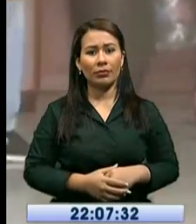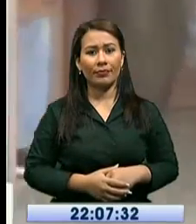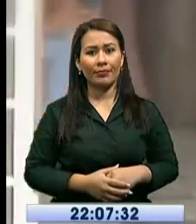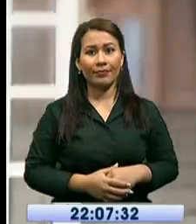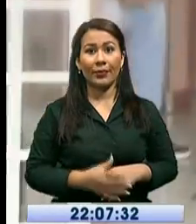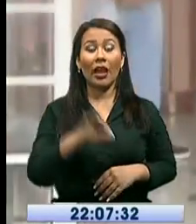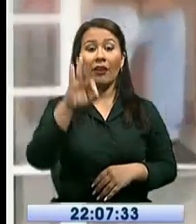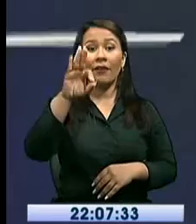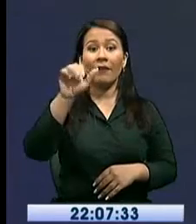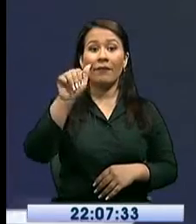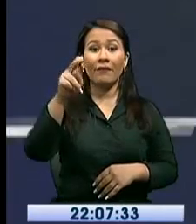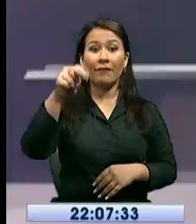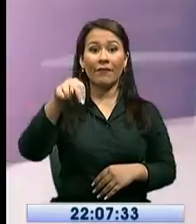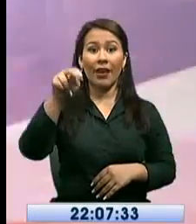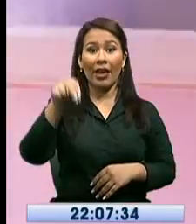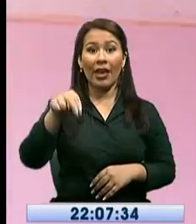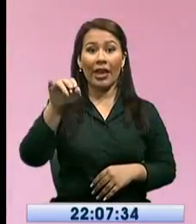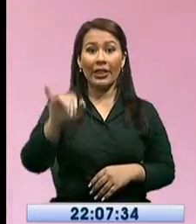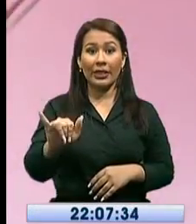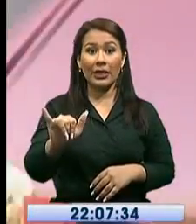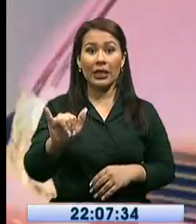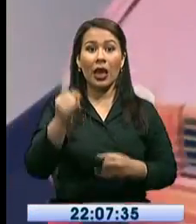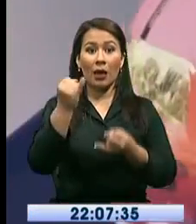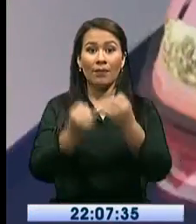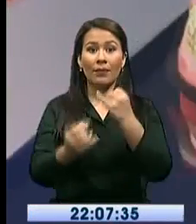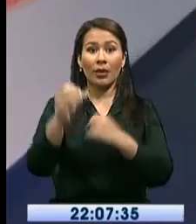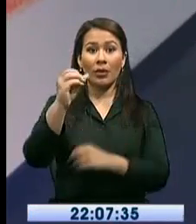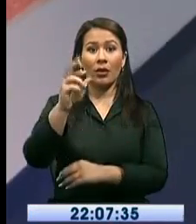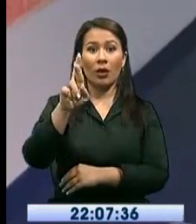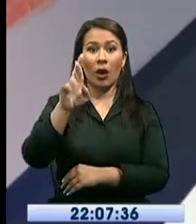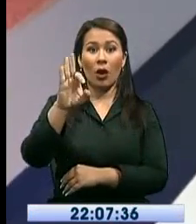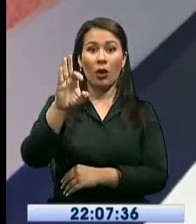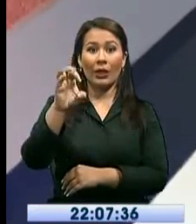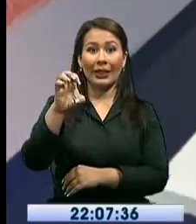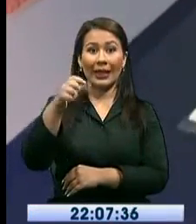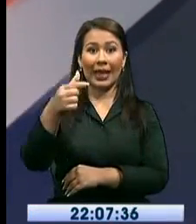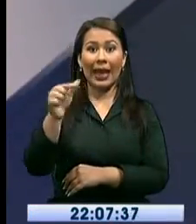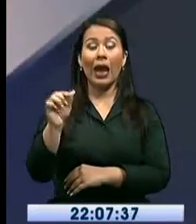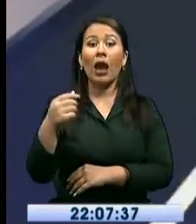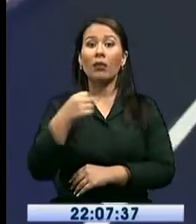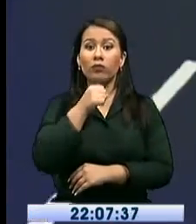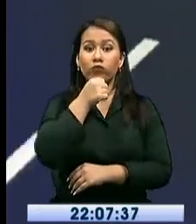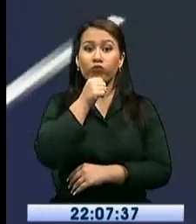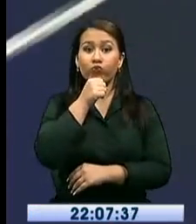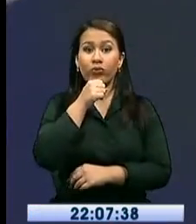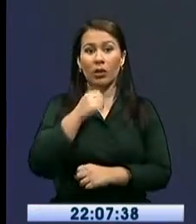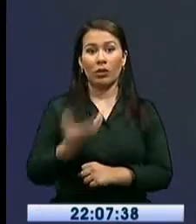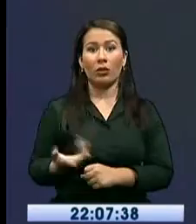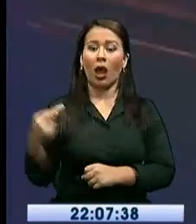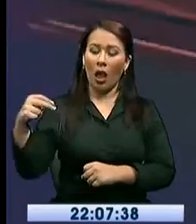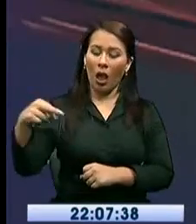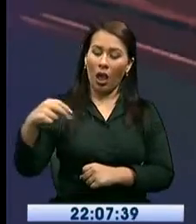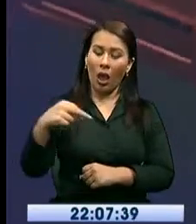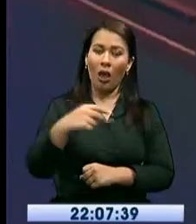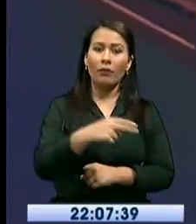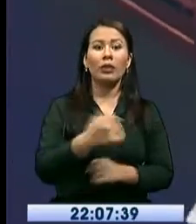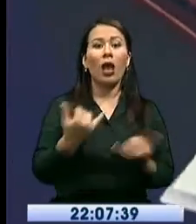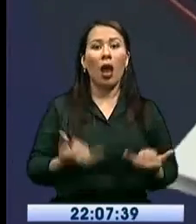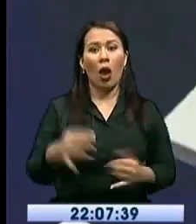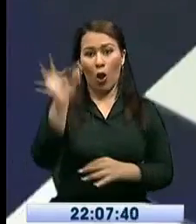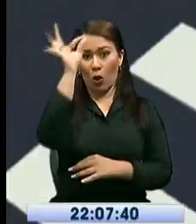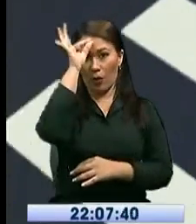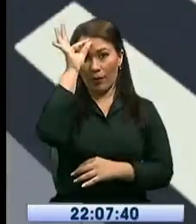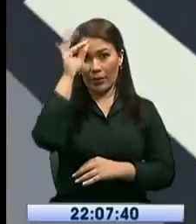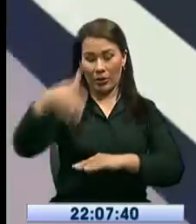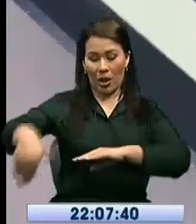Fanny Ortega permanece hospitalizada tras ser impactada por el conductor de un vehículo que circunvaló en zona prohibida, en la avenida